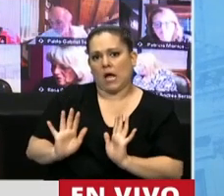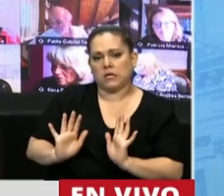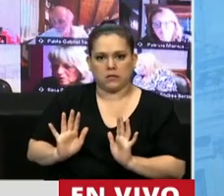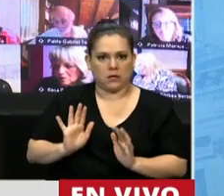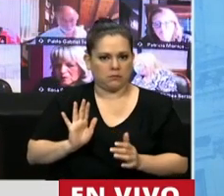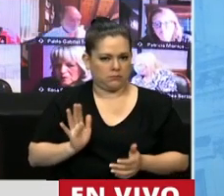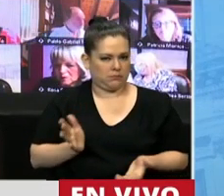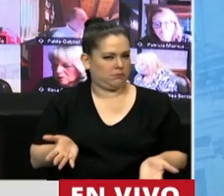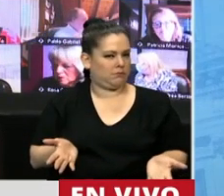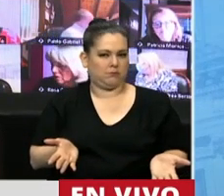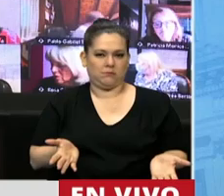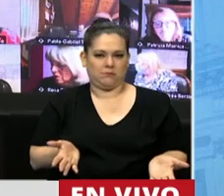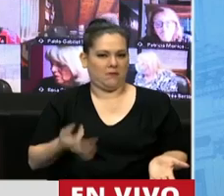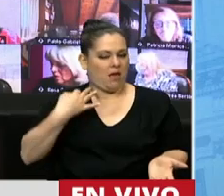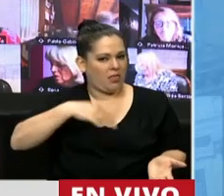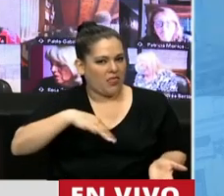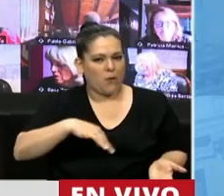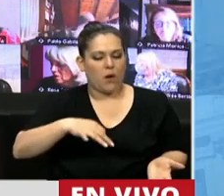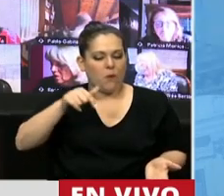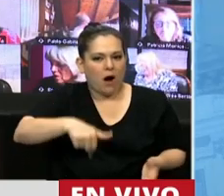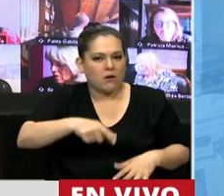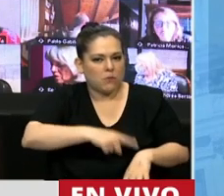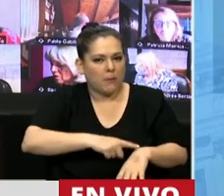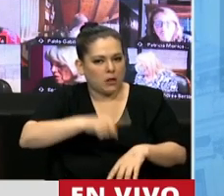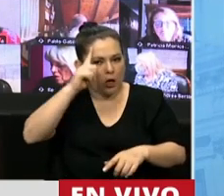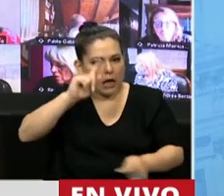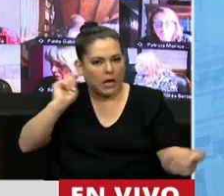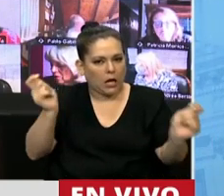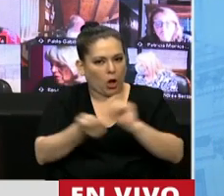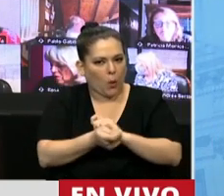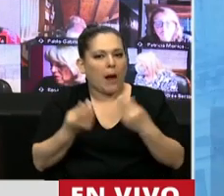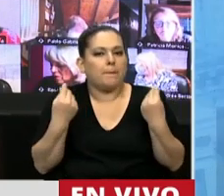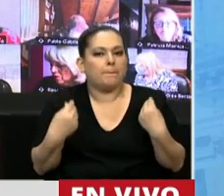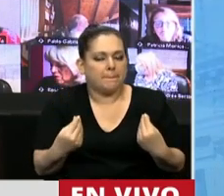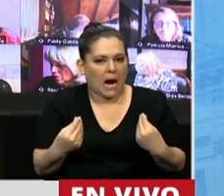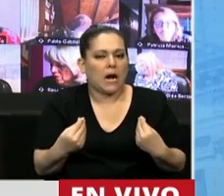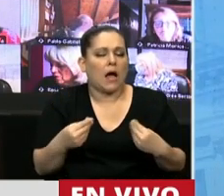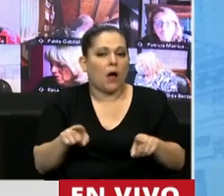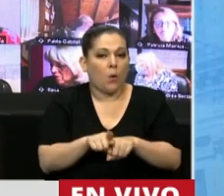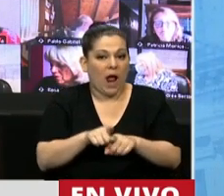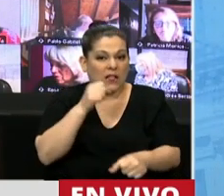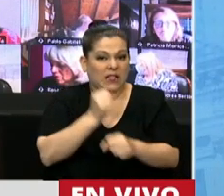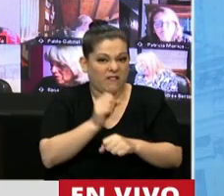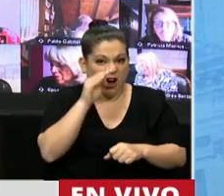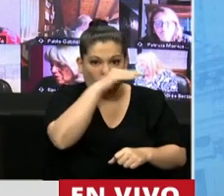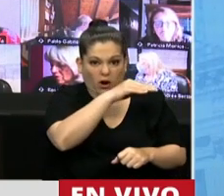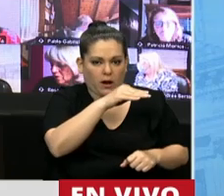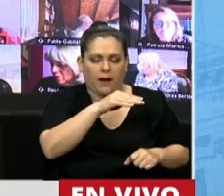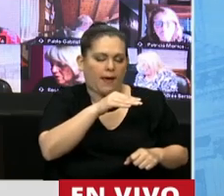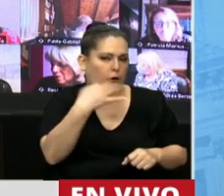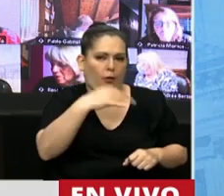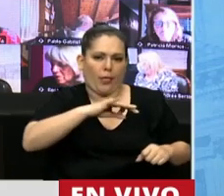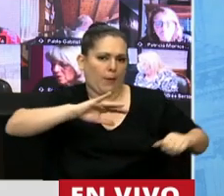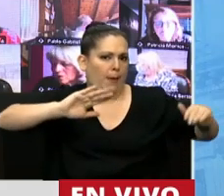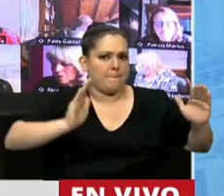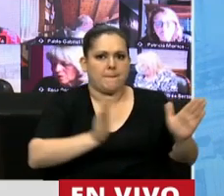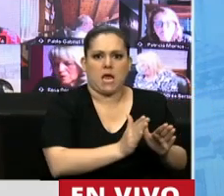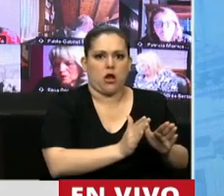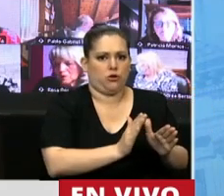cuerpo tenemos la tarea de innovar de ser creativos primero para bajar la incidencia del trabajo no registrado y precario y